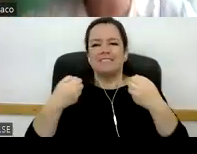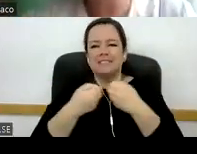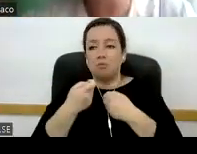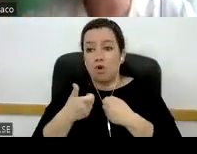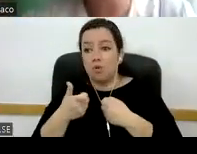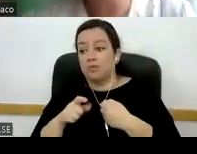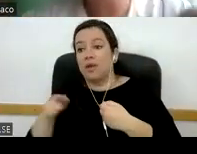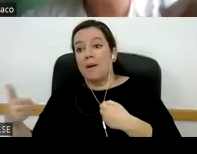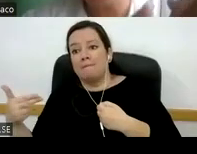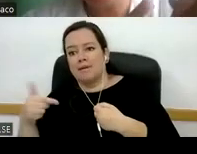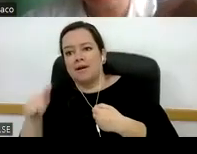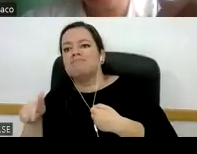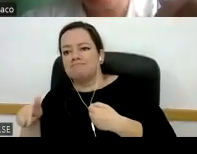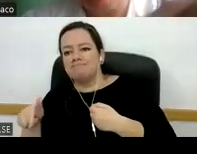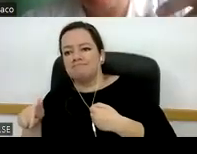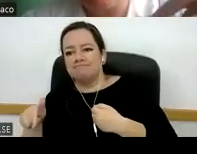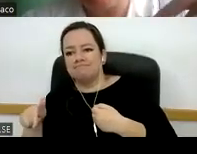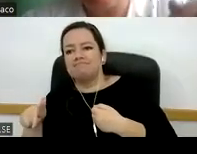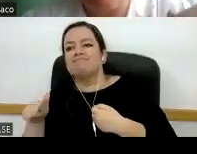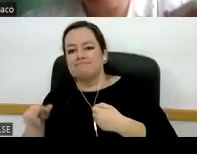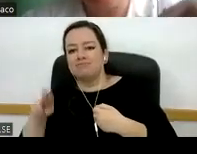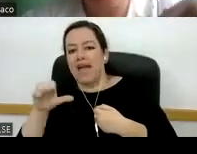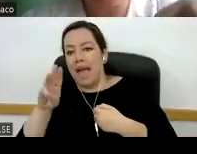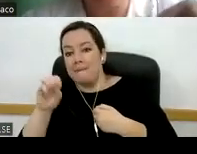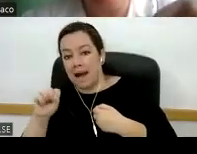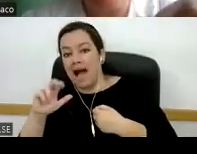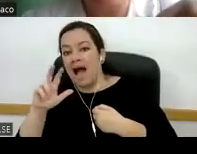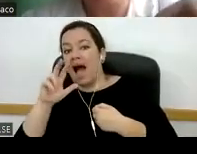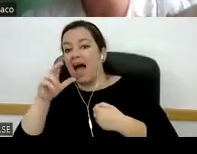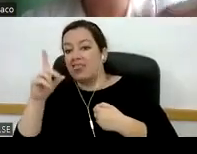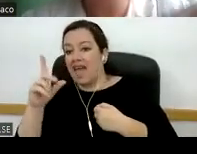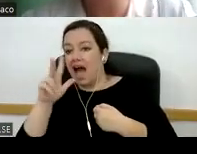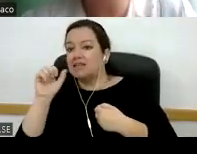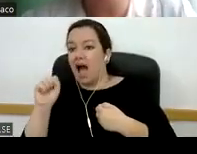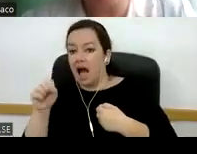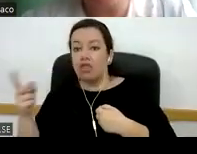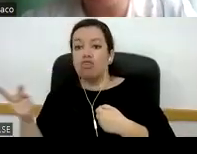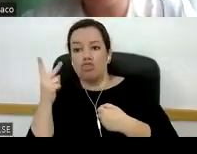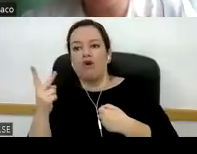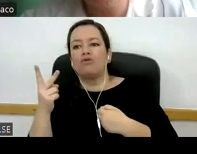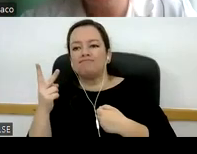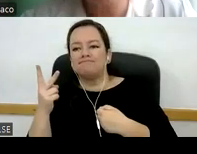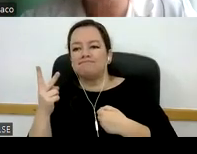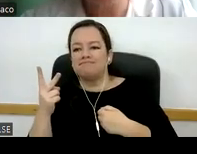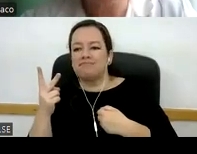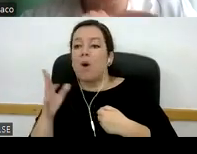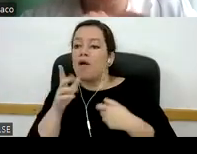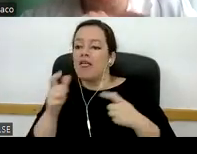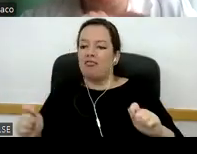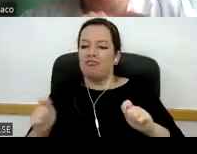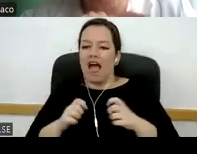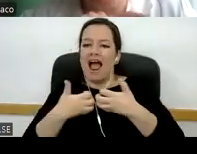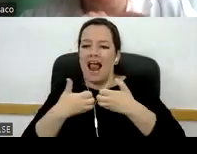más interesantes en ese sentido son el EPA y el DHA, el eicosapentanoico y el docosahexanoico, que son los